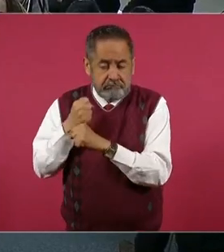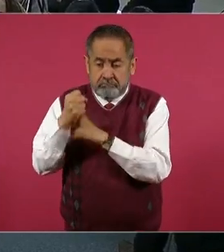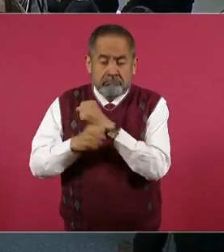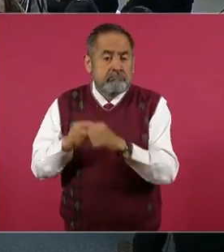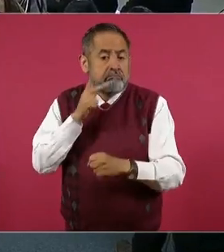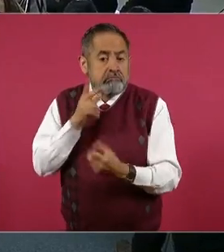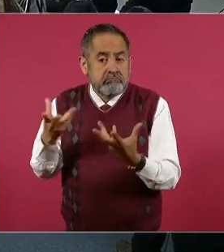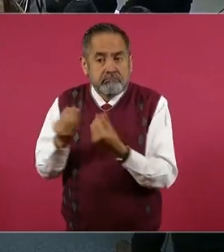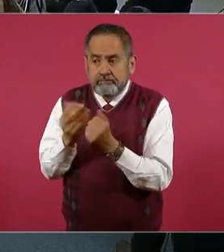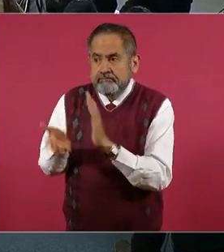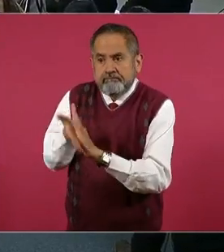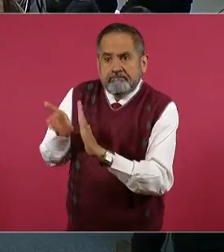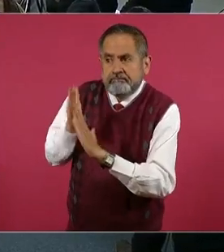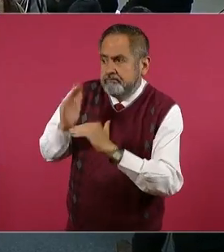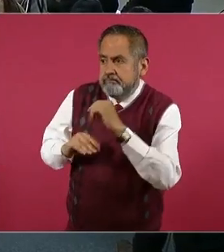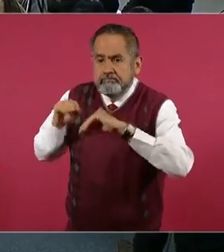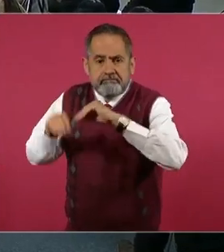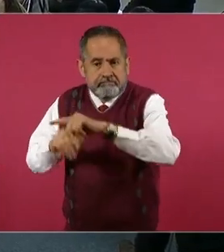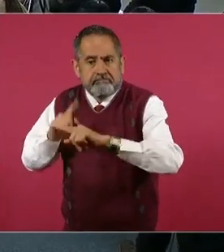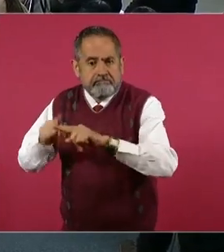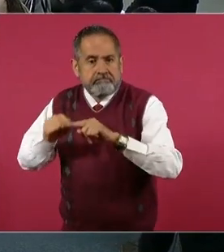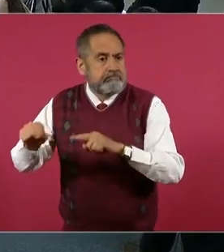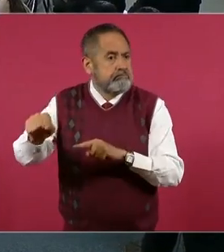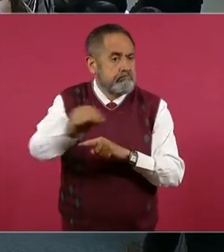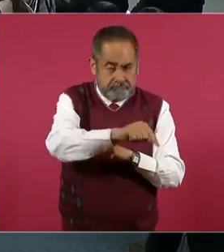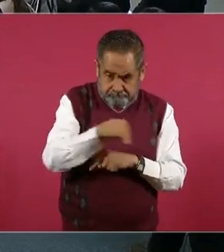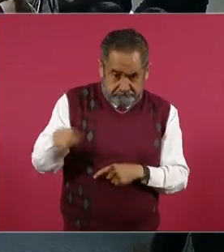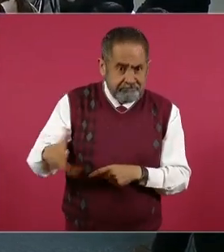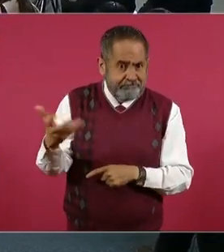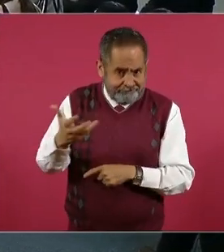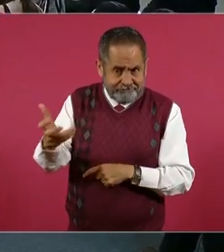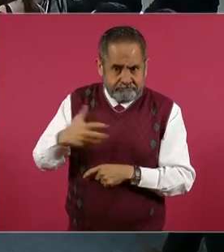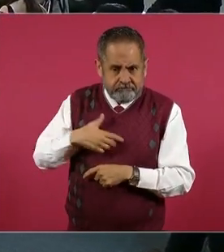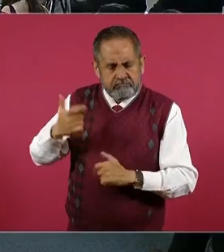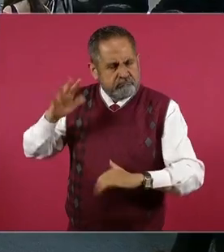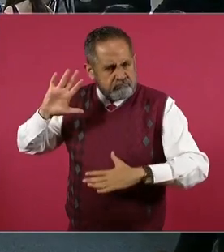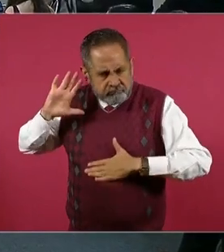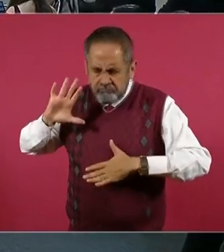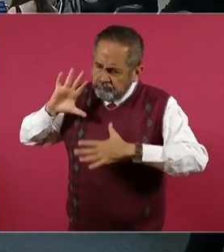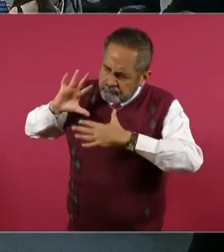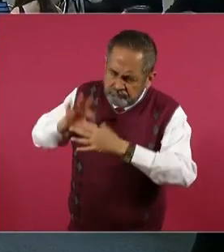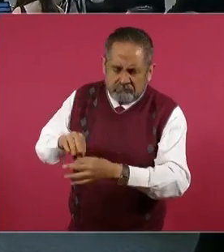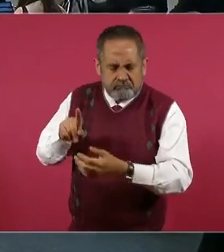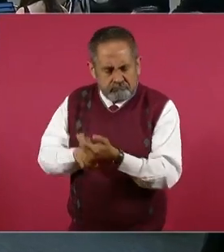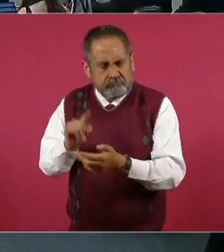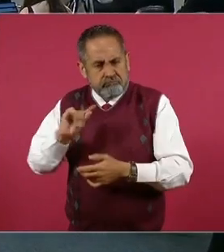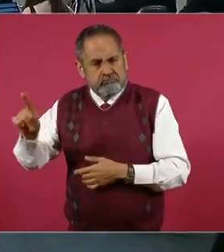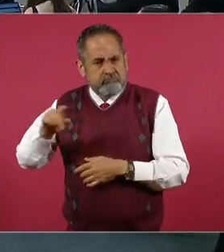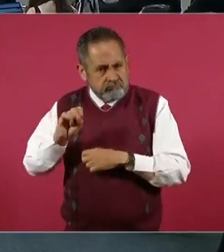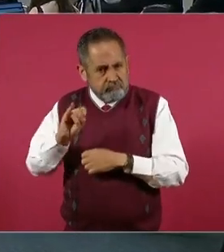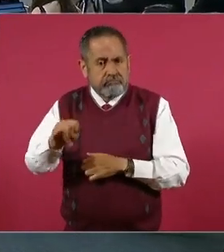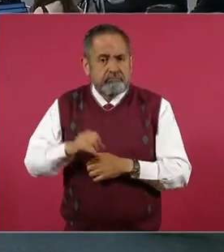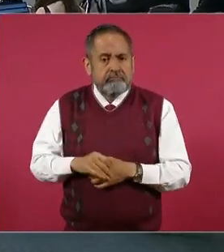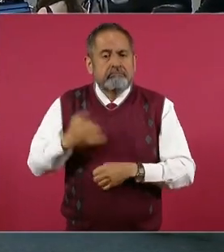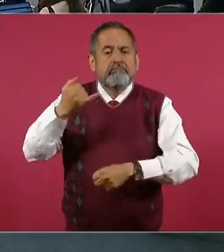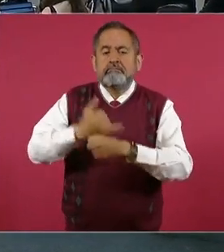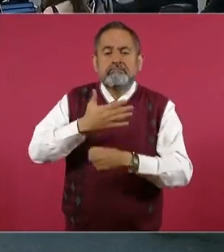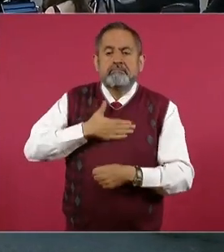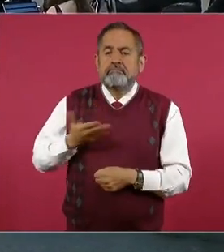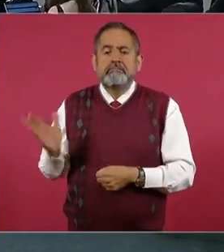participando en la creación y operación de varias plantas de refinación, demostrando su compromiso y profesionalismo. Fue injustamente